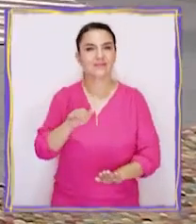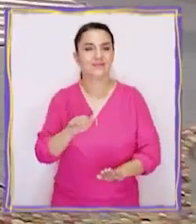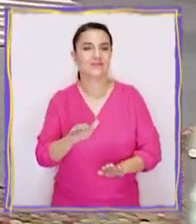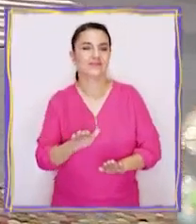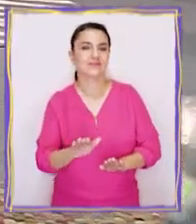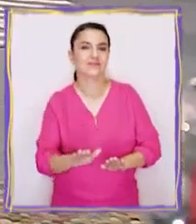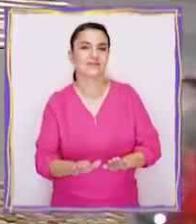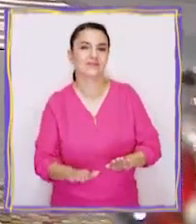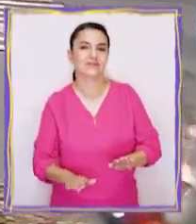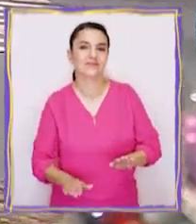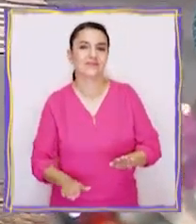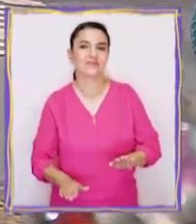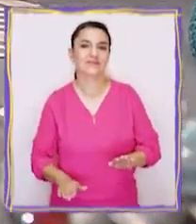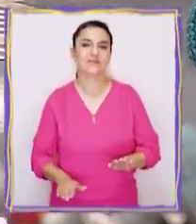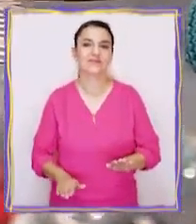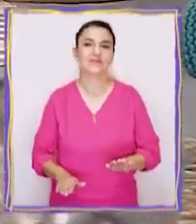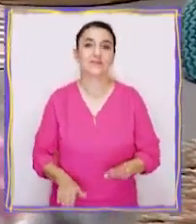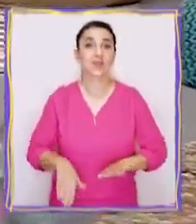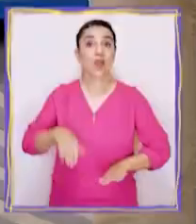despacio.